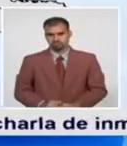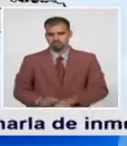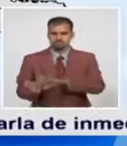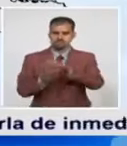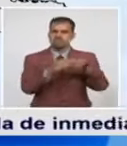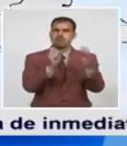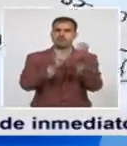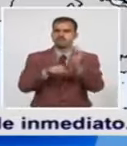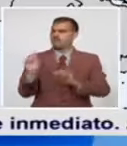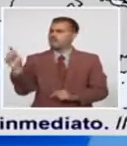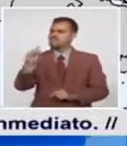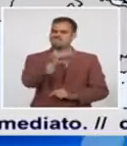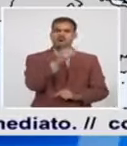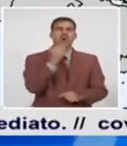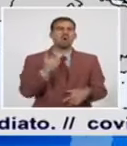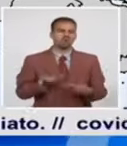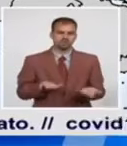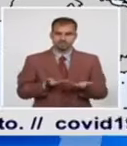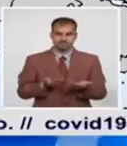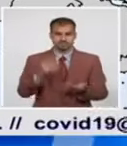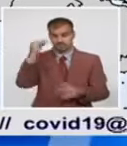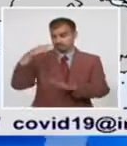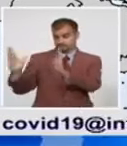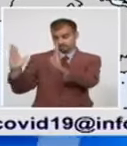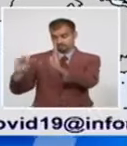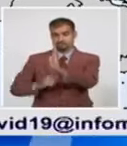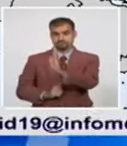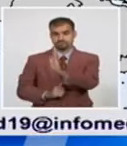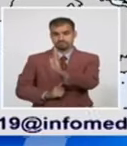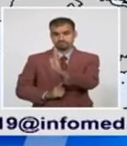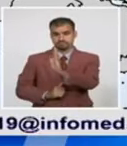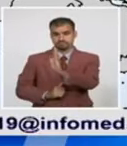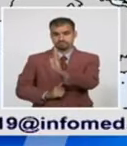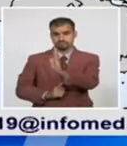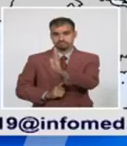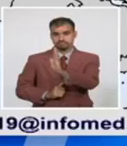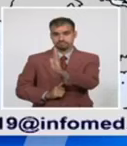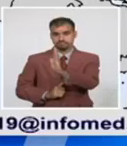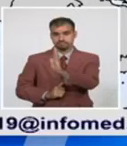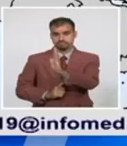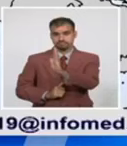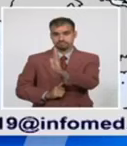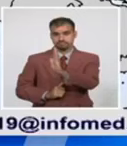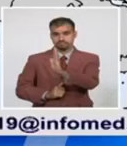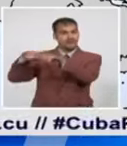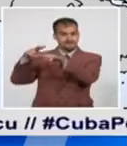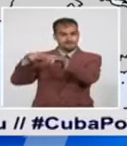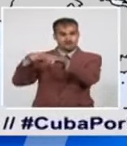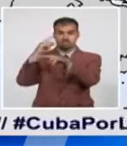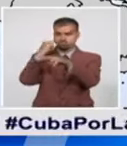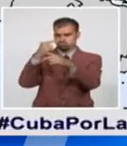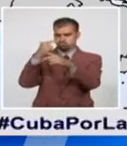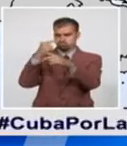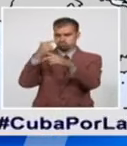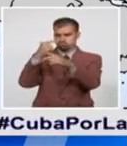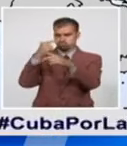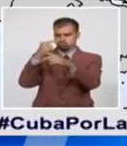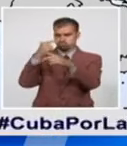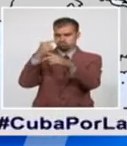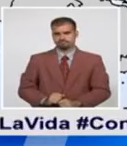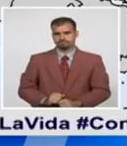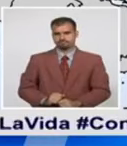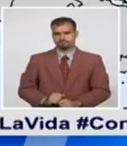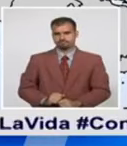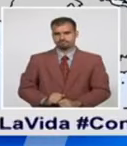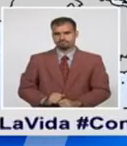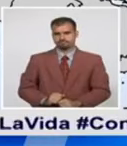región de Occidente, en el occidente de nuestro país, La Habana se mantiene con la cifra mayor, inferior a la del